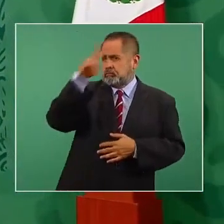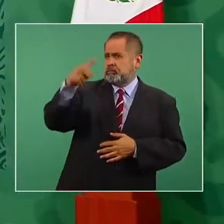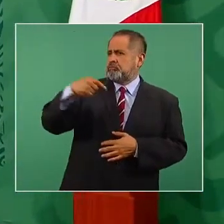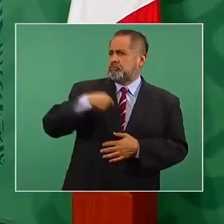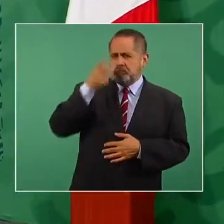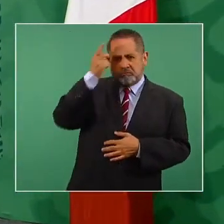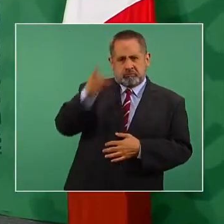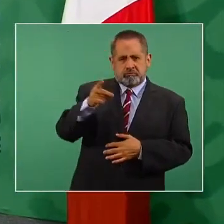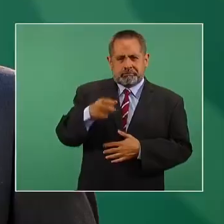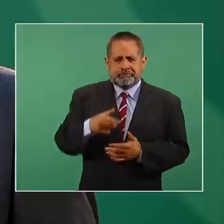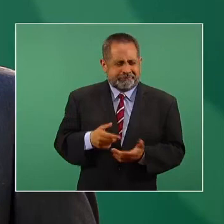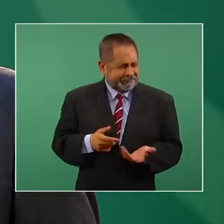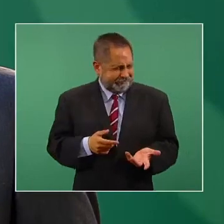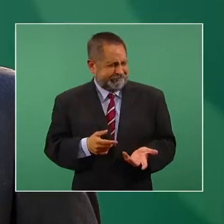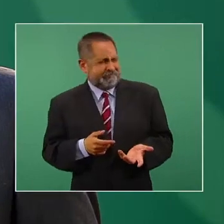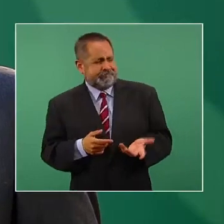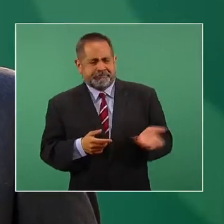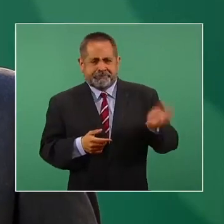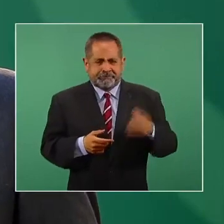tenían